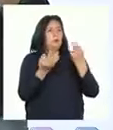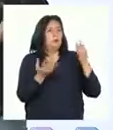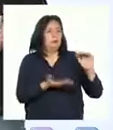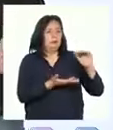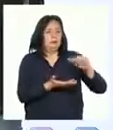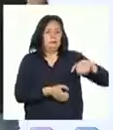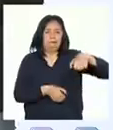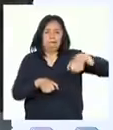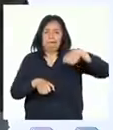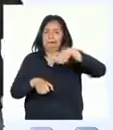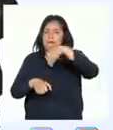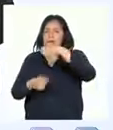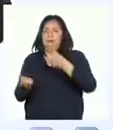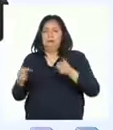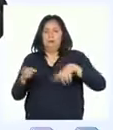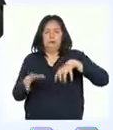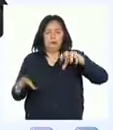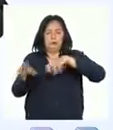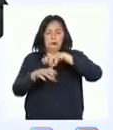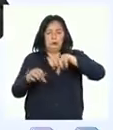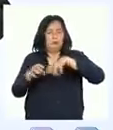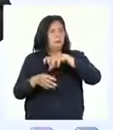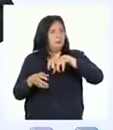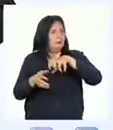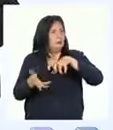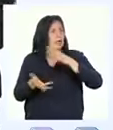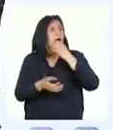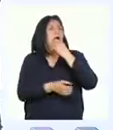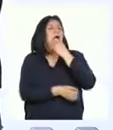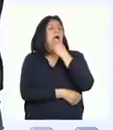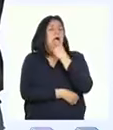galones de pintura salen al combinar esas cantidades.